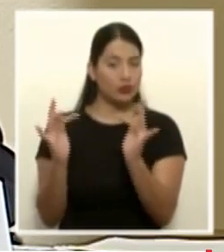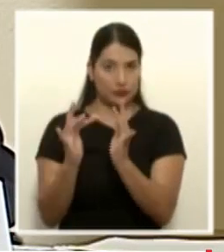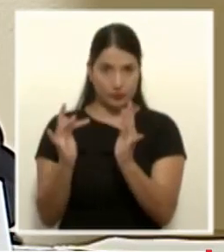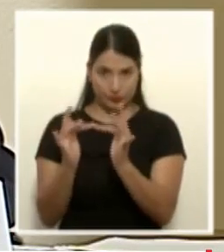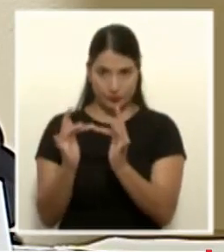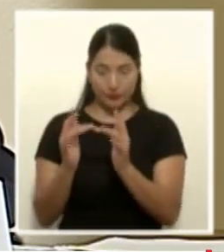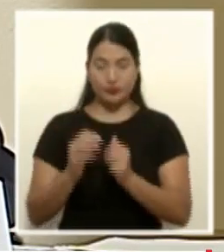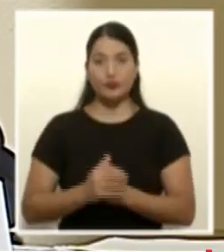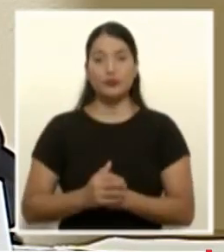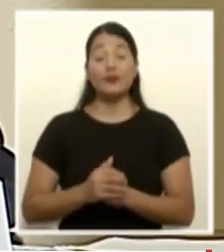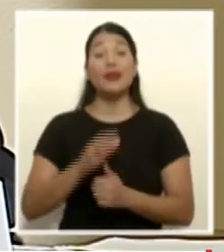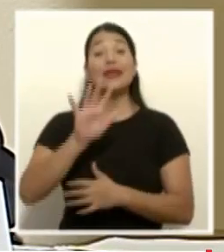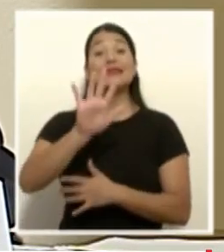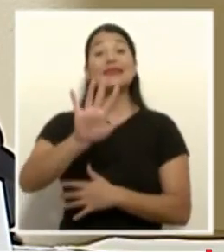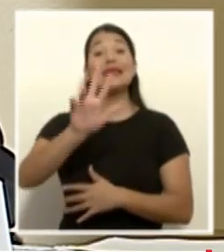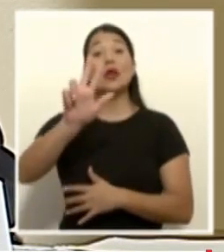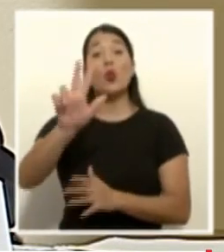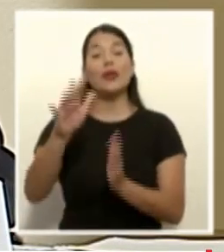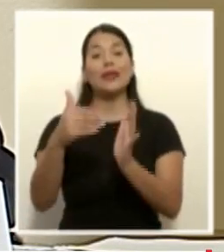habido